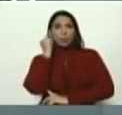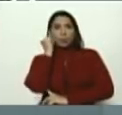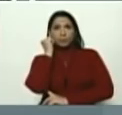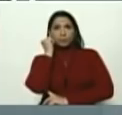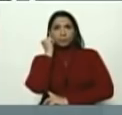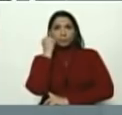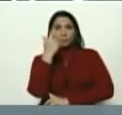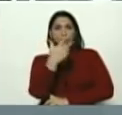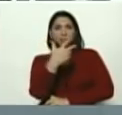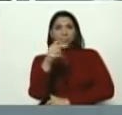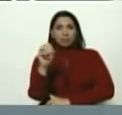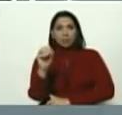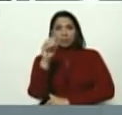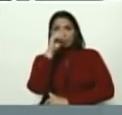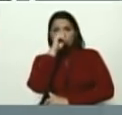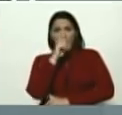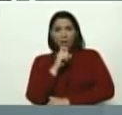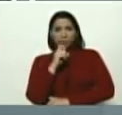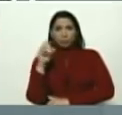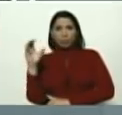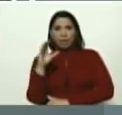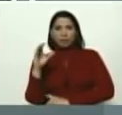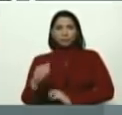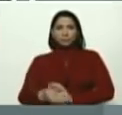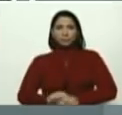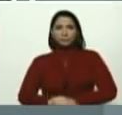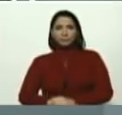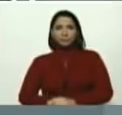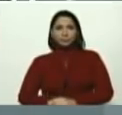de 30 años, del distrito capital,